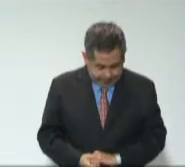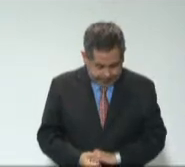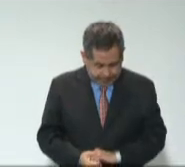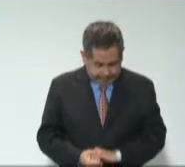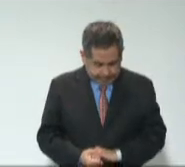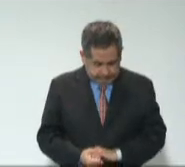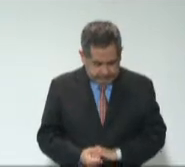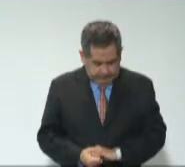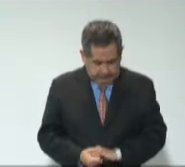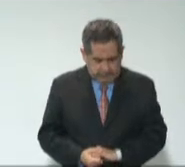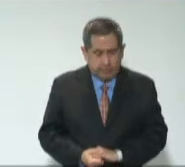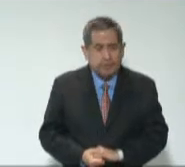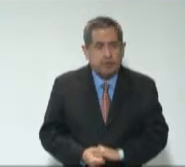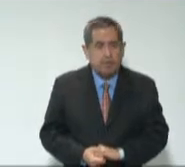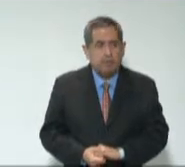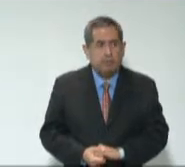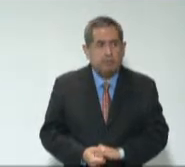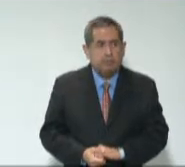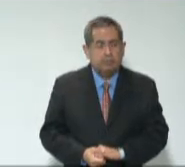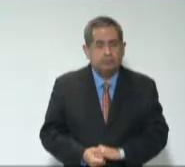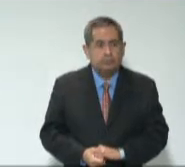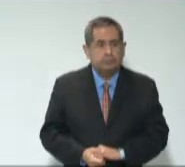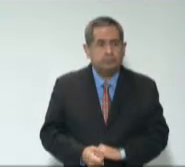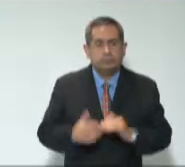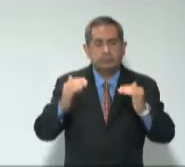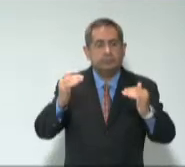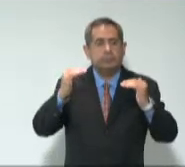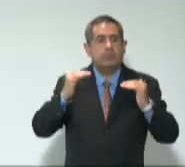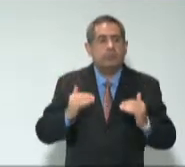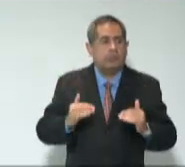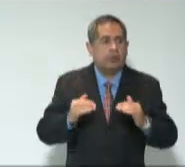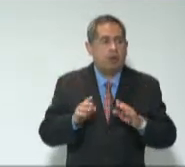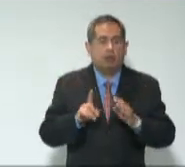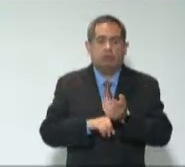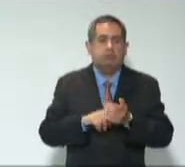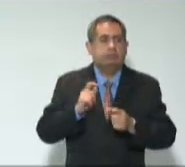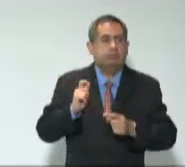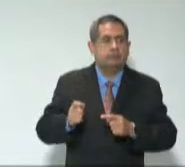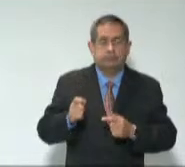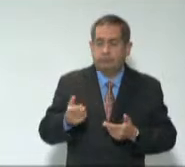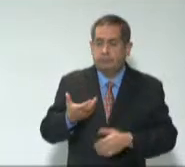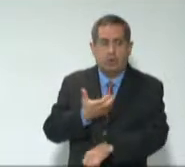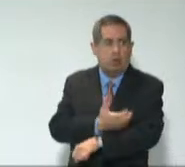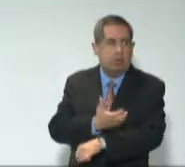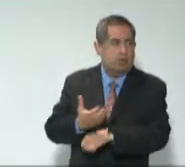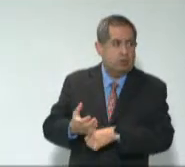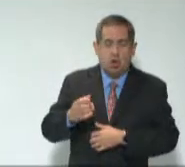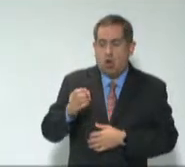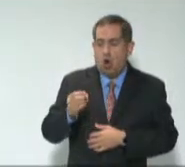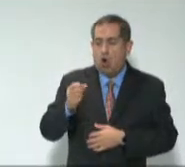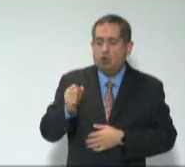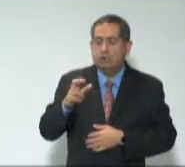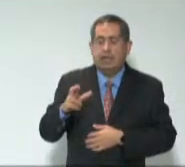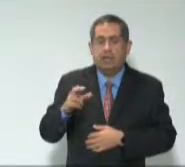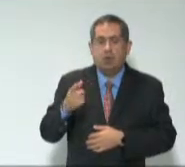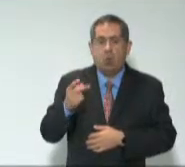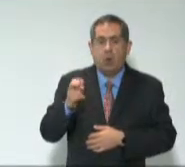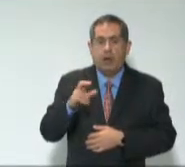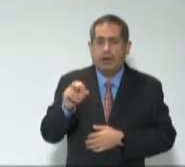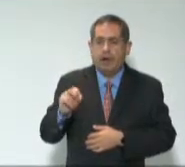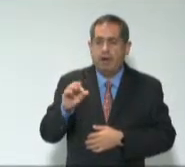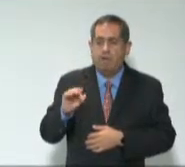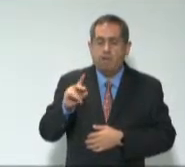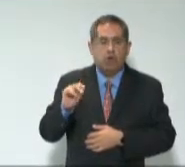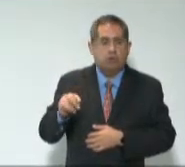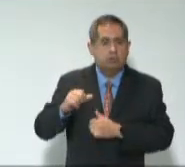ahora voy a presentar a nuestro siguiente ponente nuestro muy querido y estimado comisionado Óscar guerra Ford comisionado